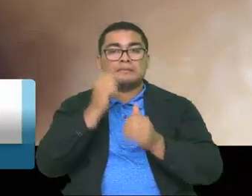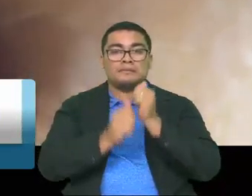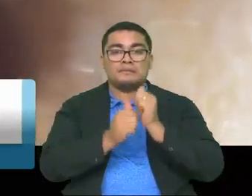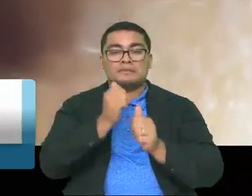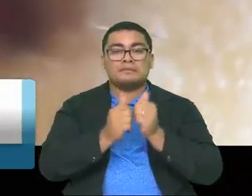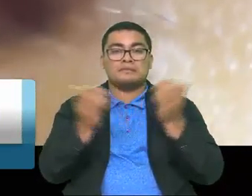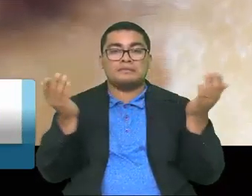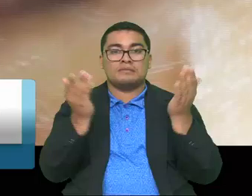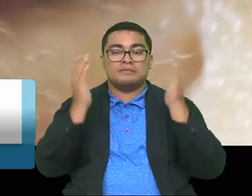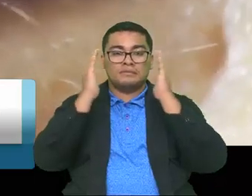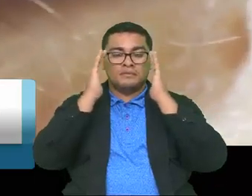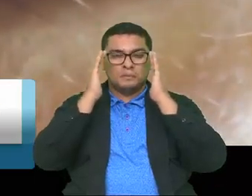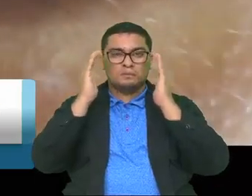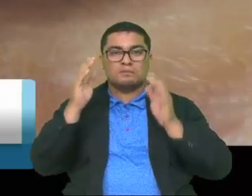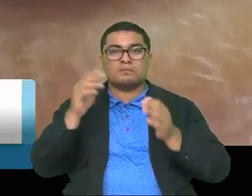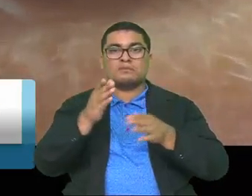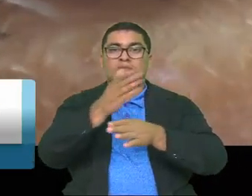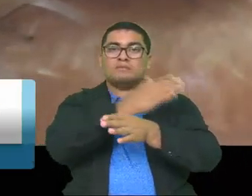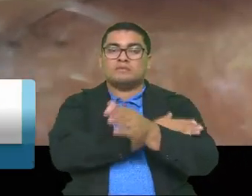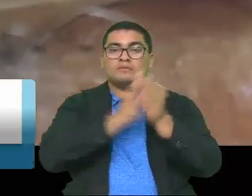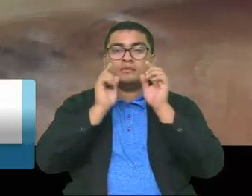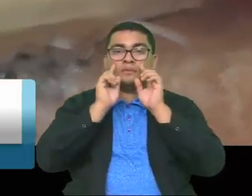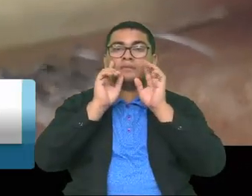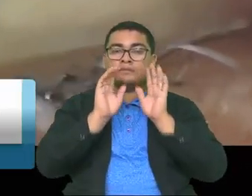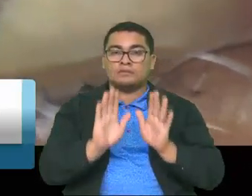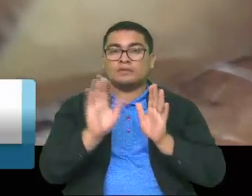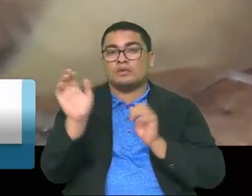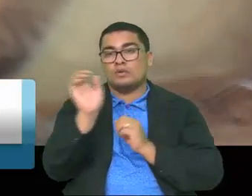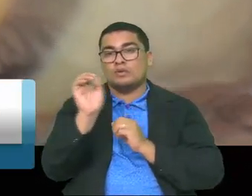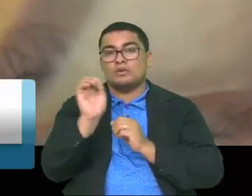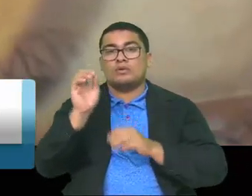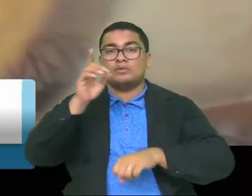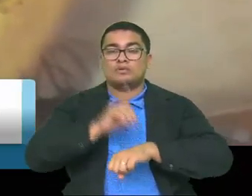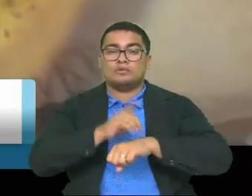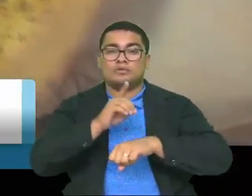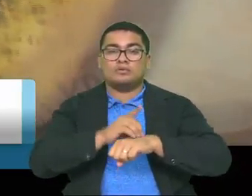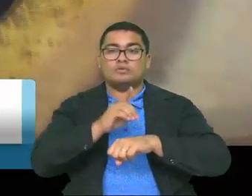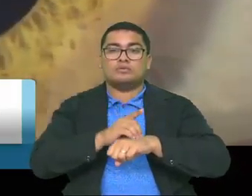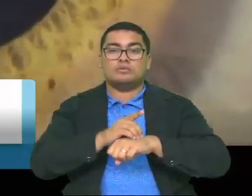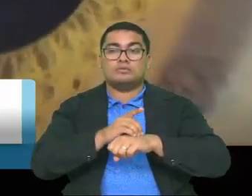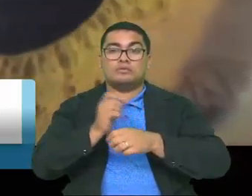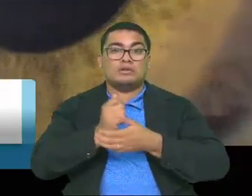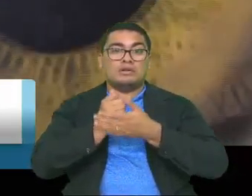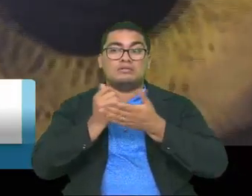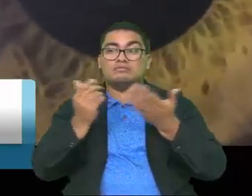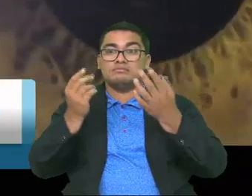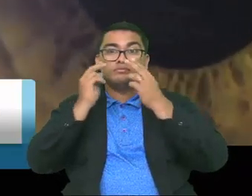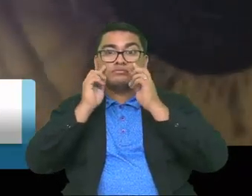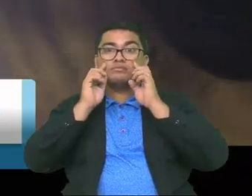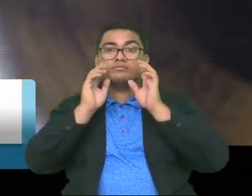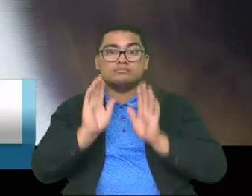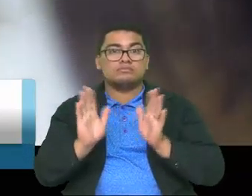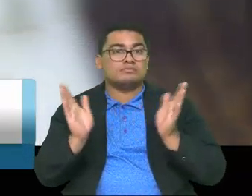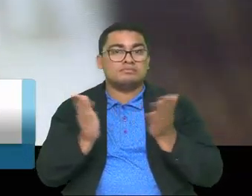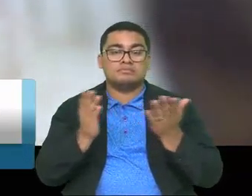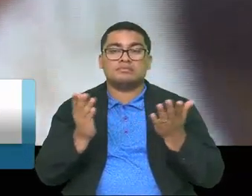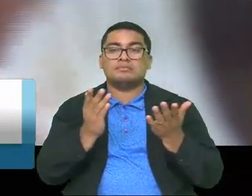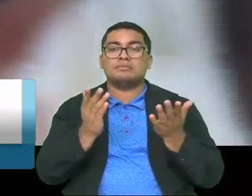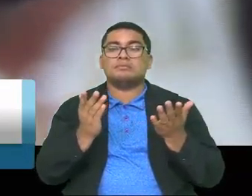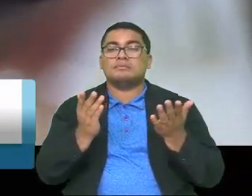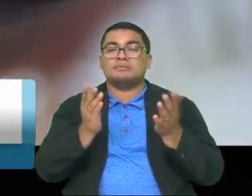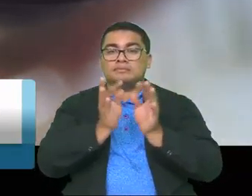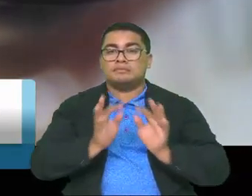neuromielitis óptica, etcétera. Ahora, ¿es motivo de preocupación este proceso que